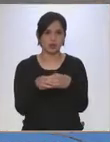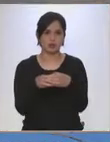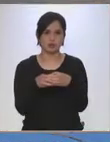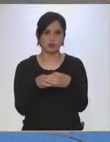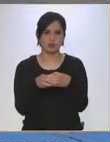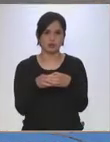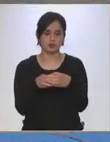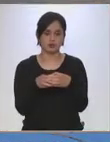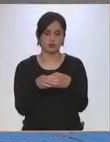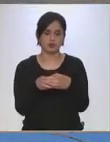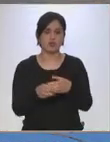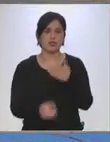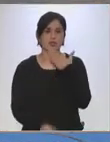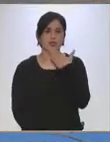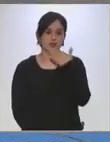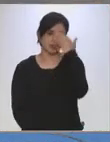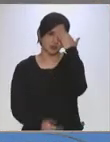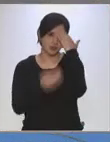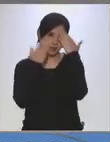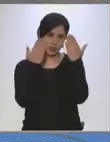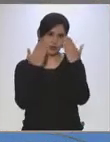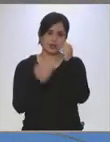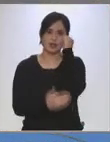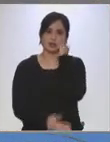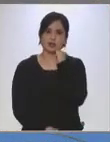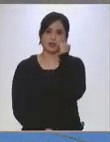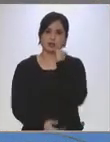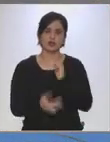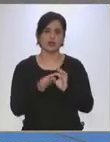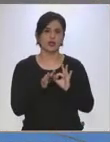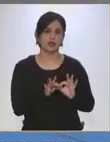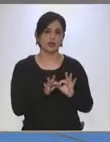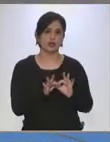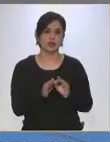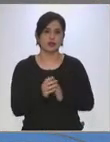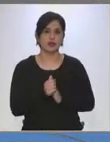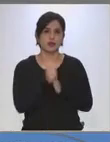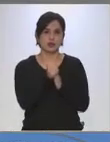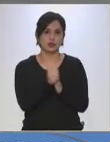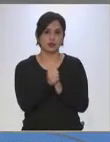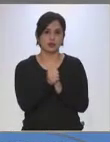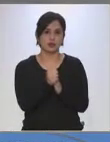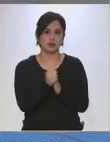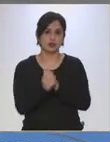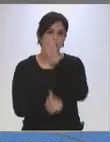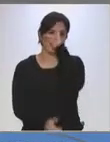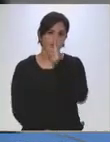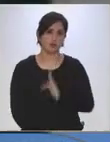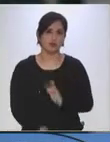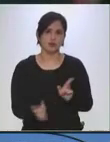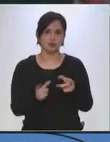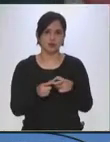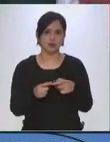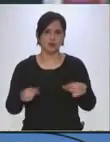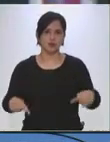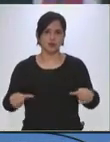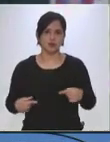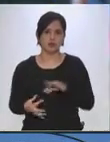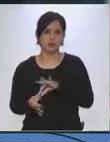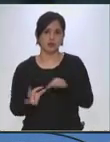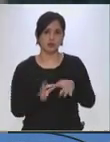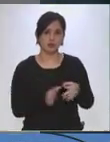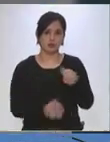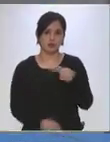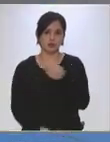y quiero también saludar con mucho cariño y dar las gracias a los dirigentes y funcionarios del comité paralímpico a su